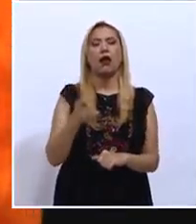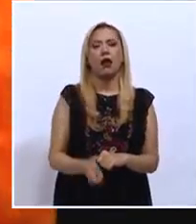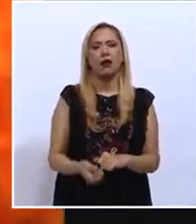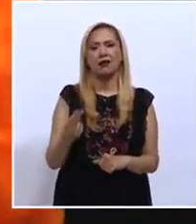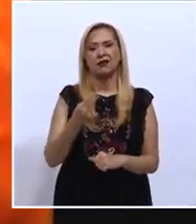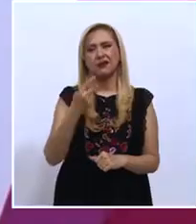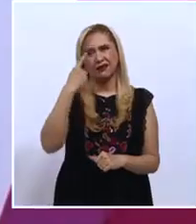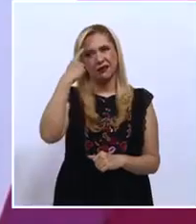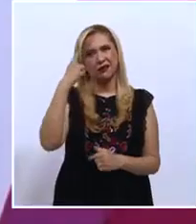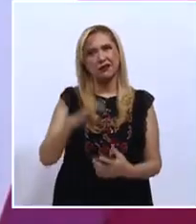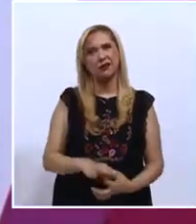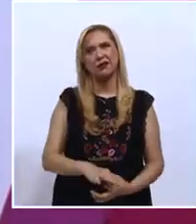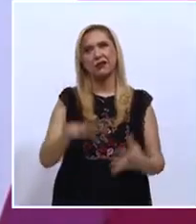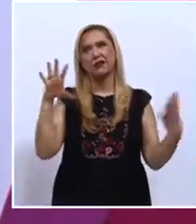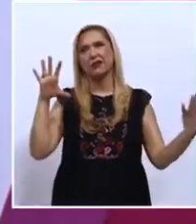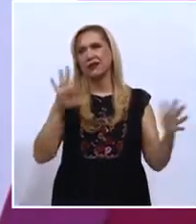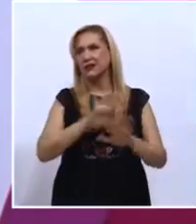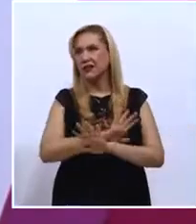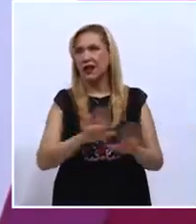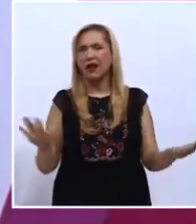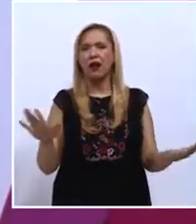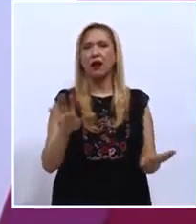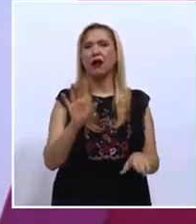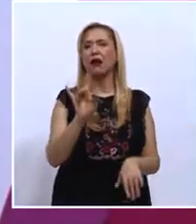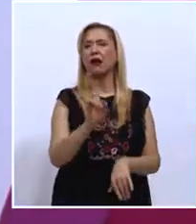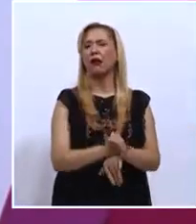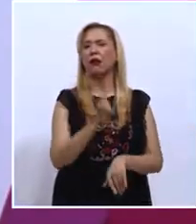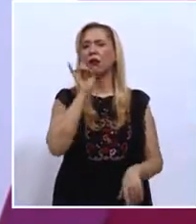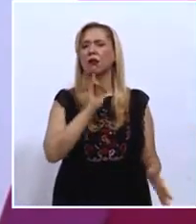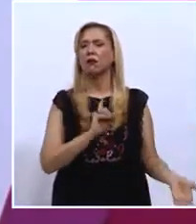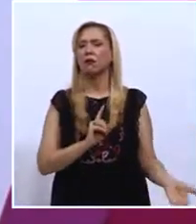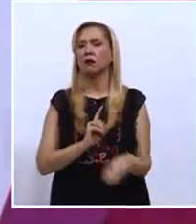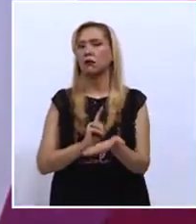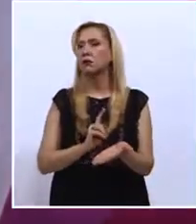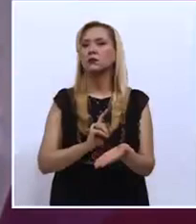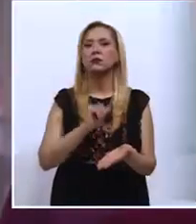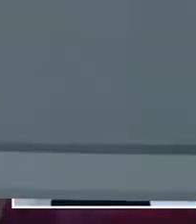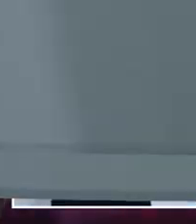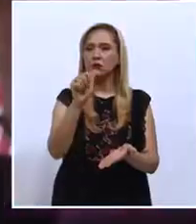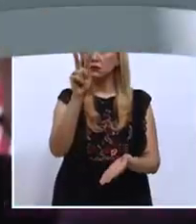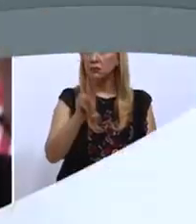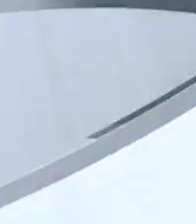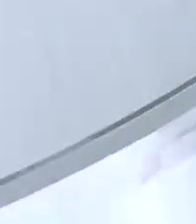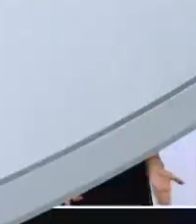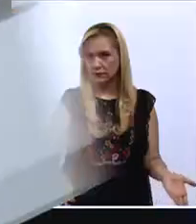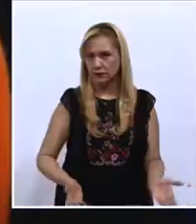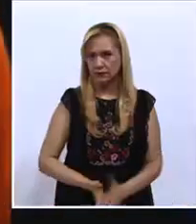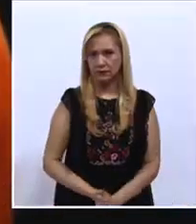rompiendo los techos de cristal a las mujeres que se dedican a la política.